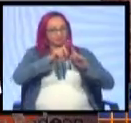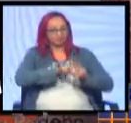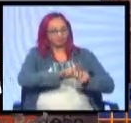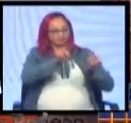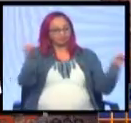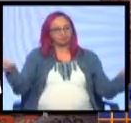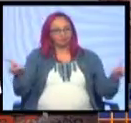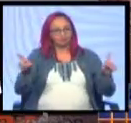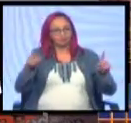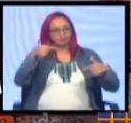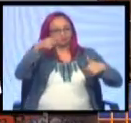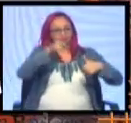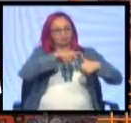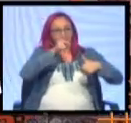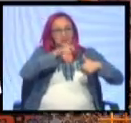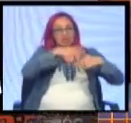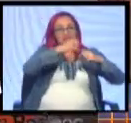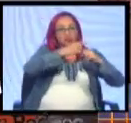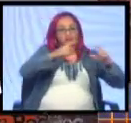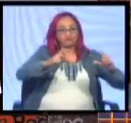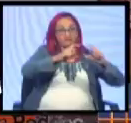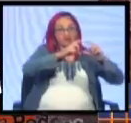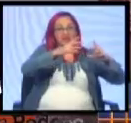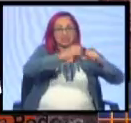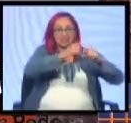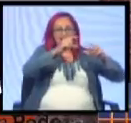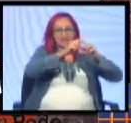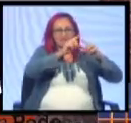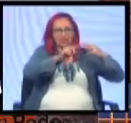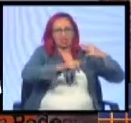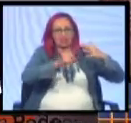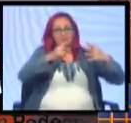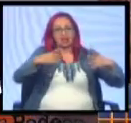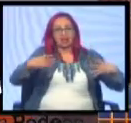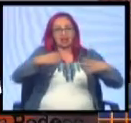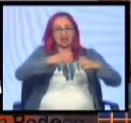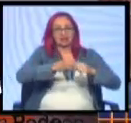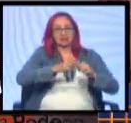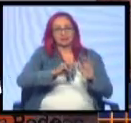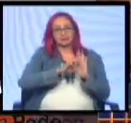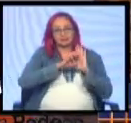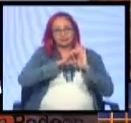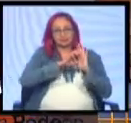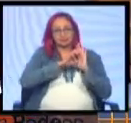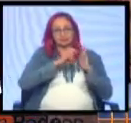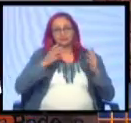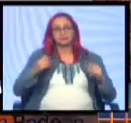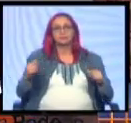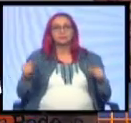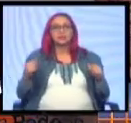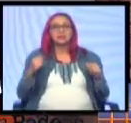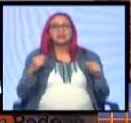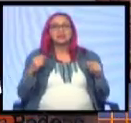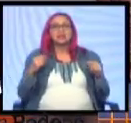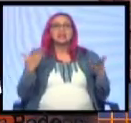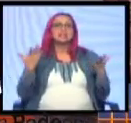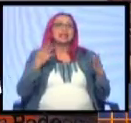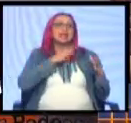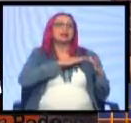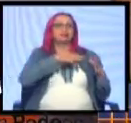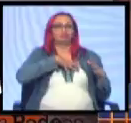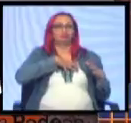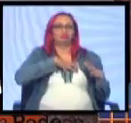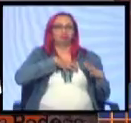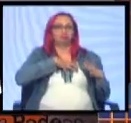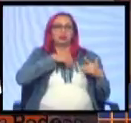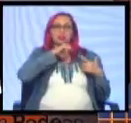son hacer una rifa o hacer rifas para generar que sea sin fines de lucro, que no